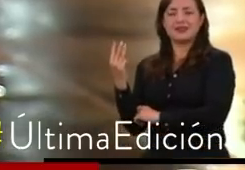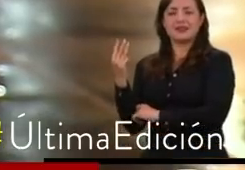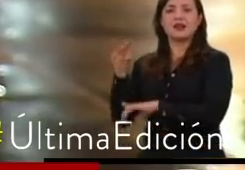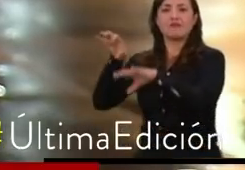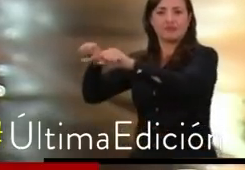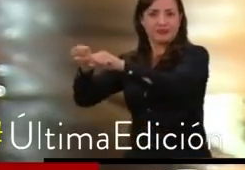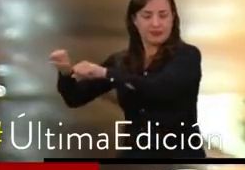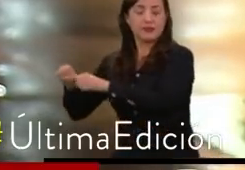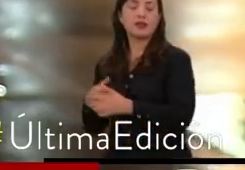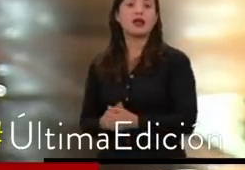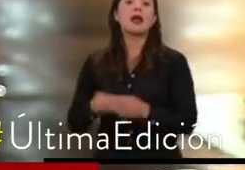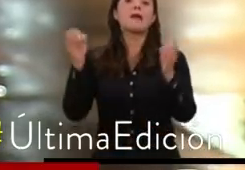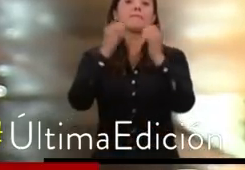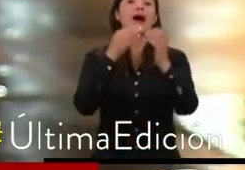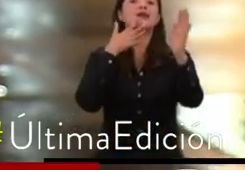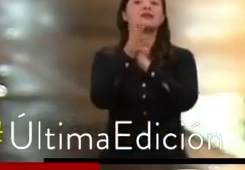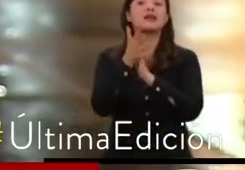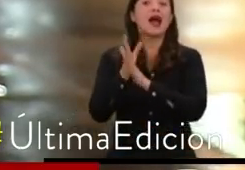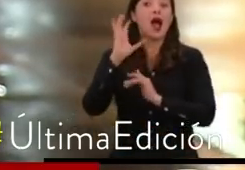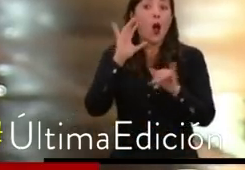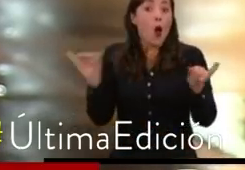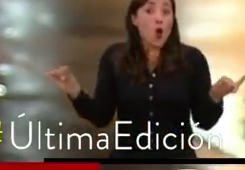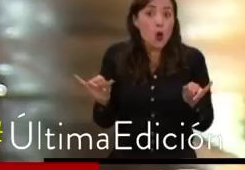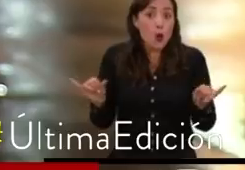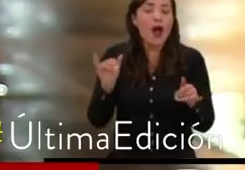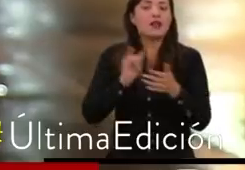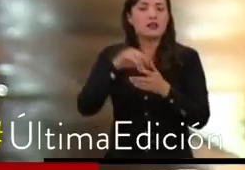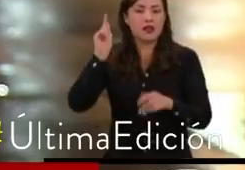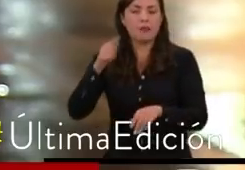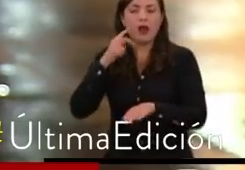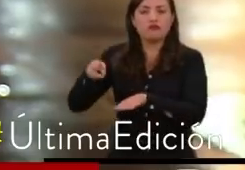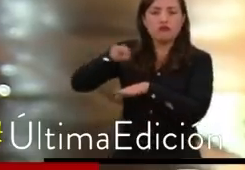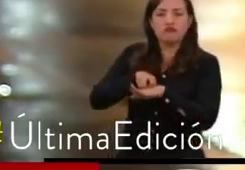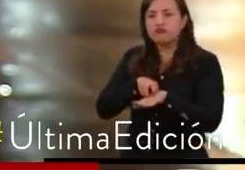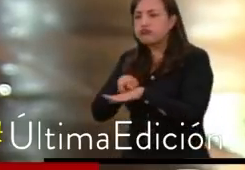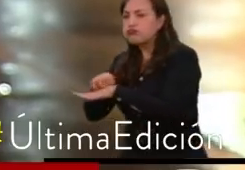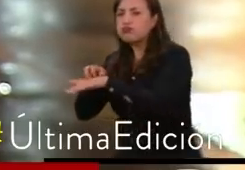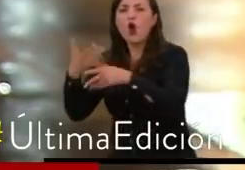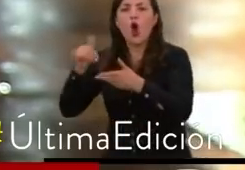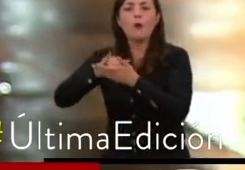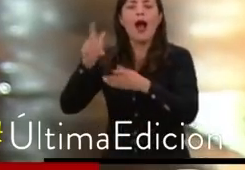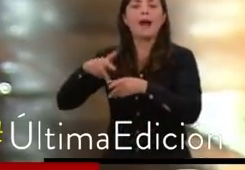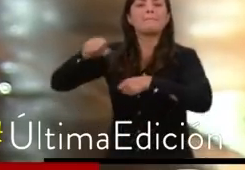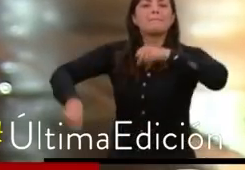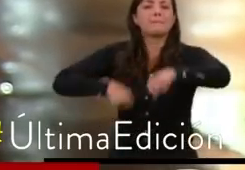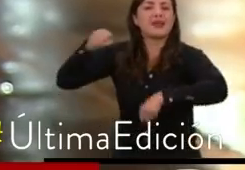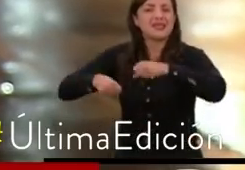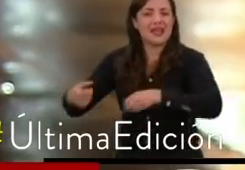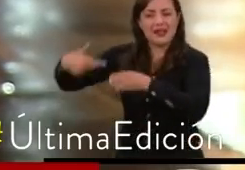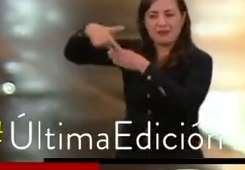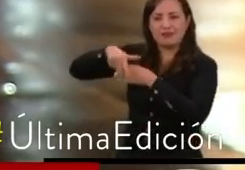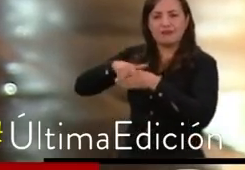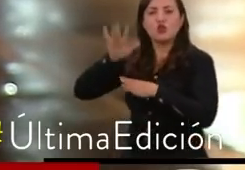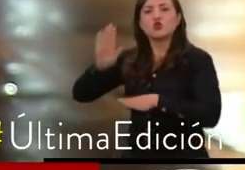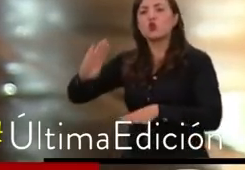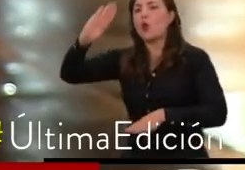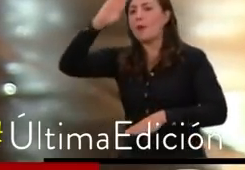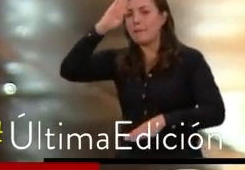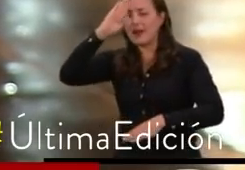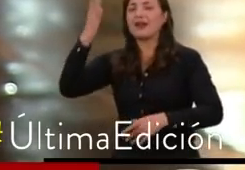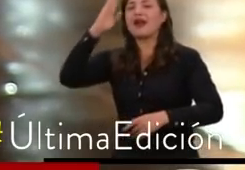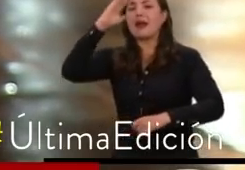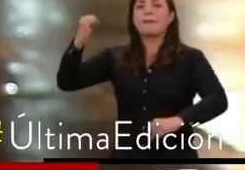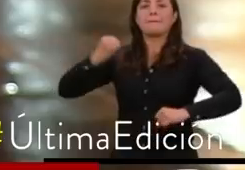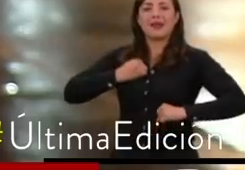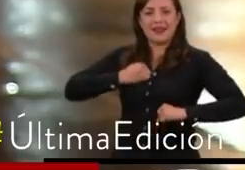de forma simultánea se realizaron unos patrullajes en bicicleta con uniformados tanto de la policía militar como de la